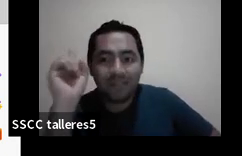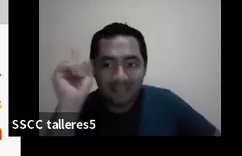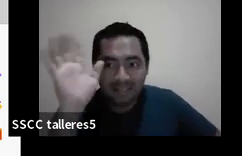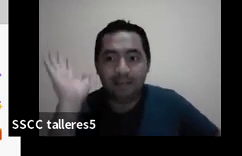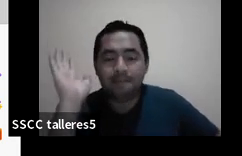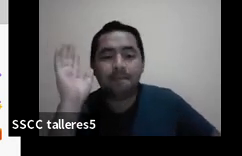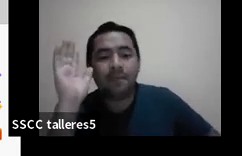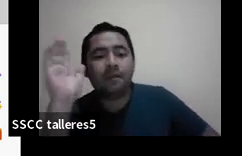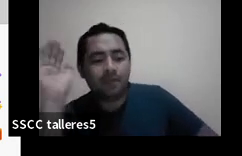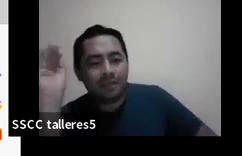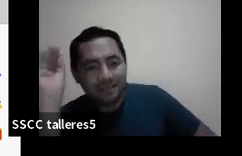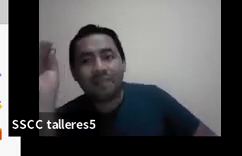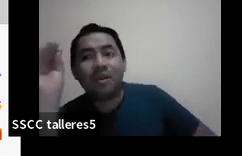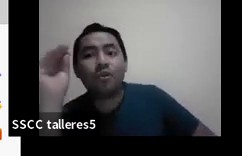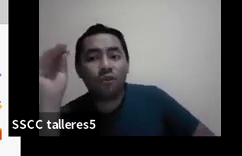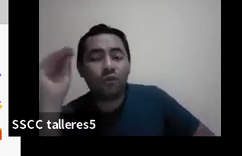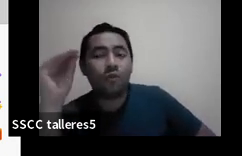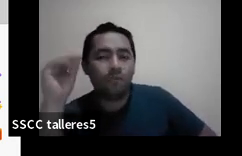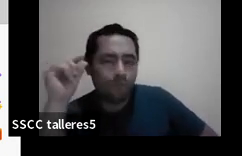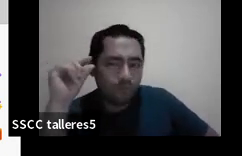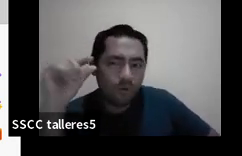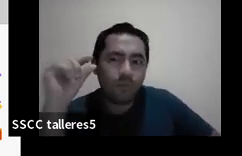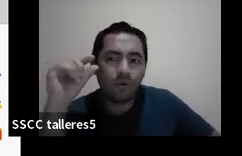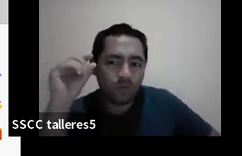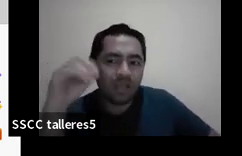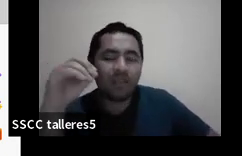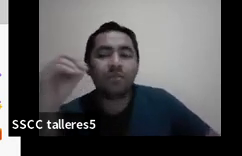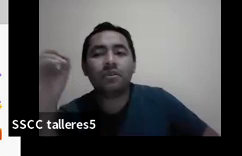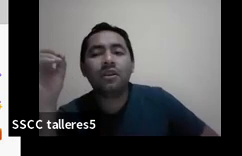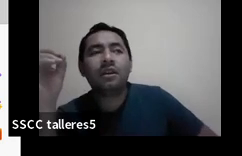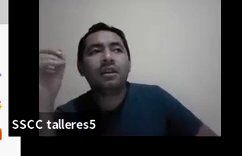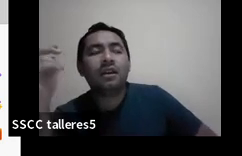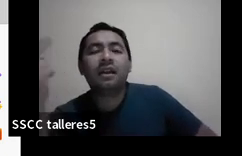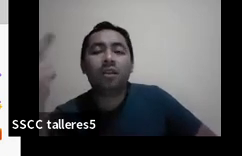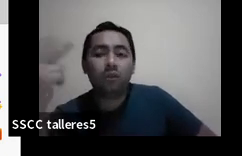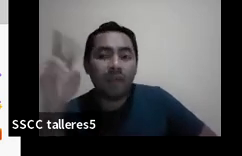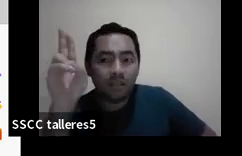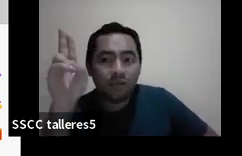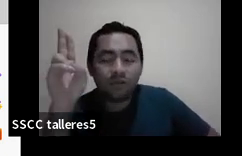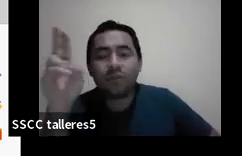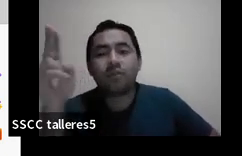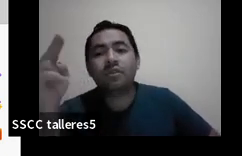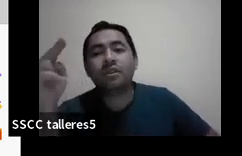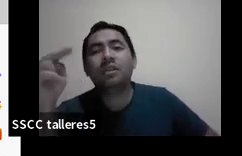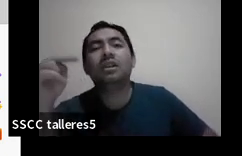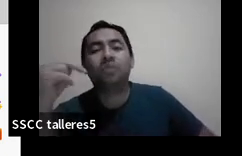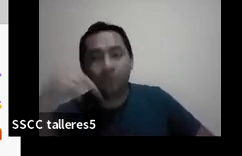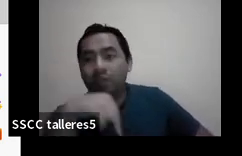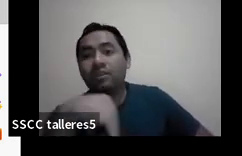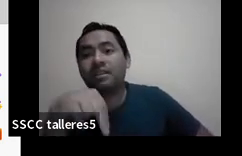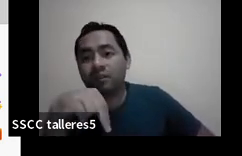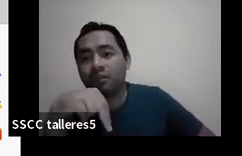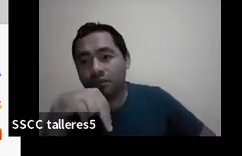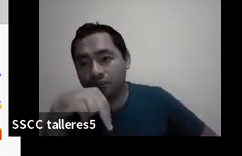algunas excepciones que sí, ¿ya? O sea, sí también conozco muy pocos casos en que los padres son sordos y